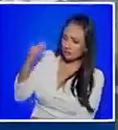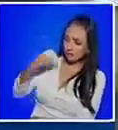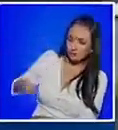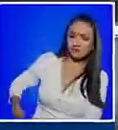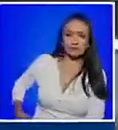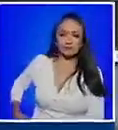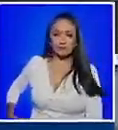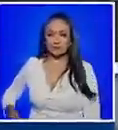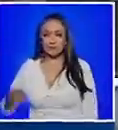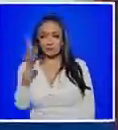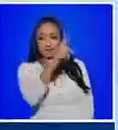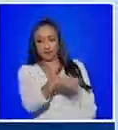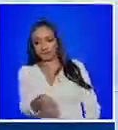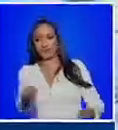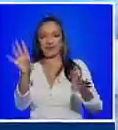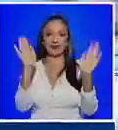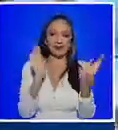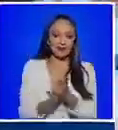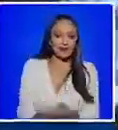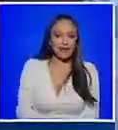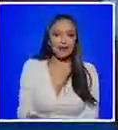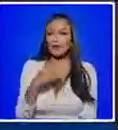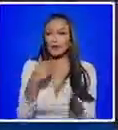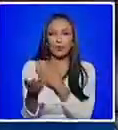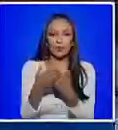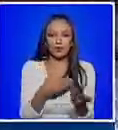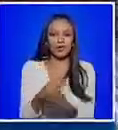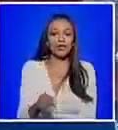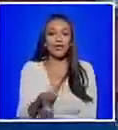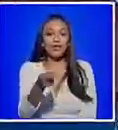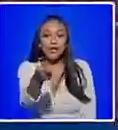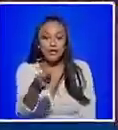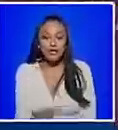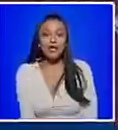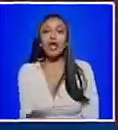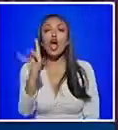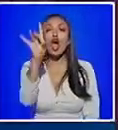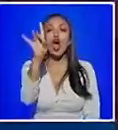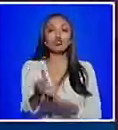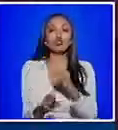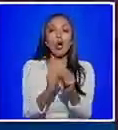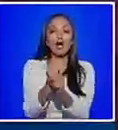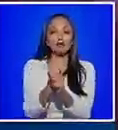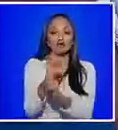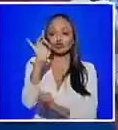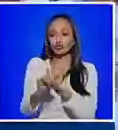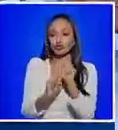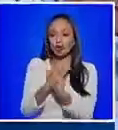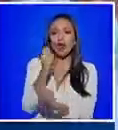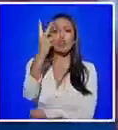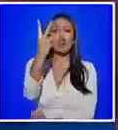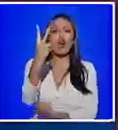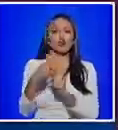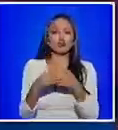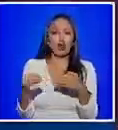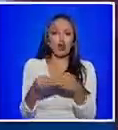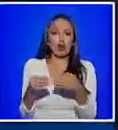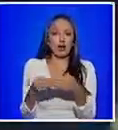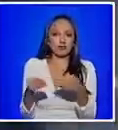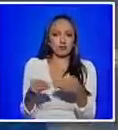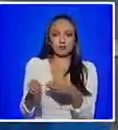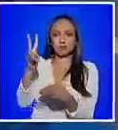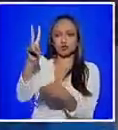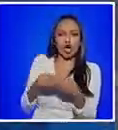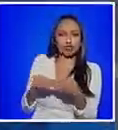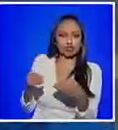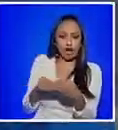No, se cruza. Ya se cruzó. Ahí está. A ver. Esto para unos 8 añitos, a $2. Tenemos para toda talla,